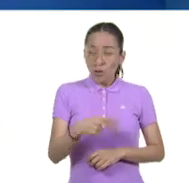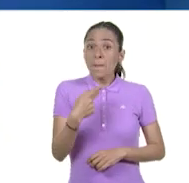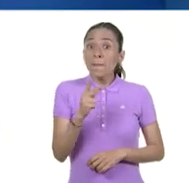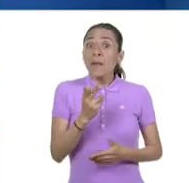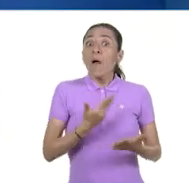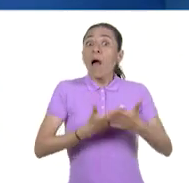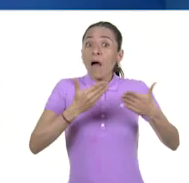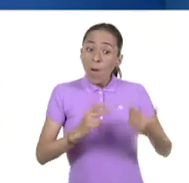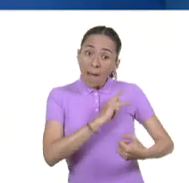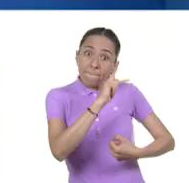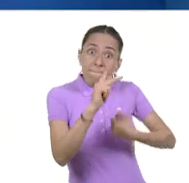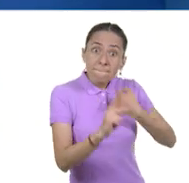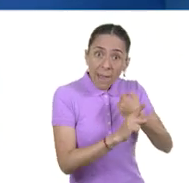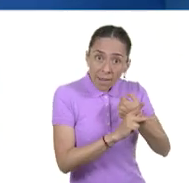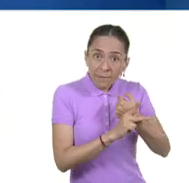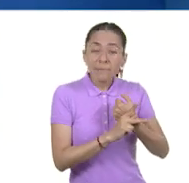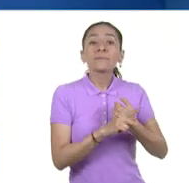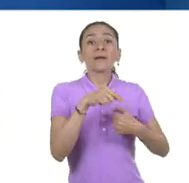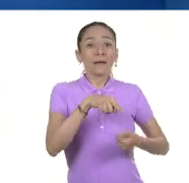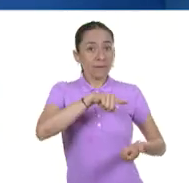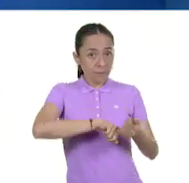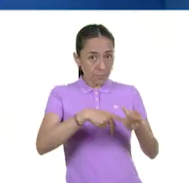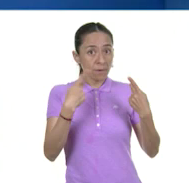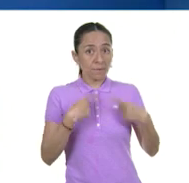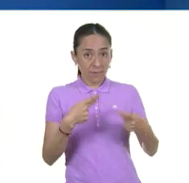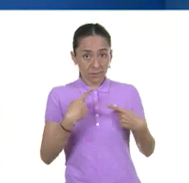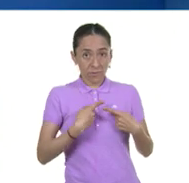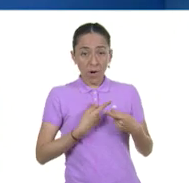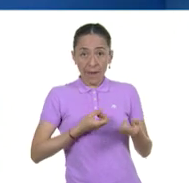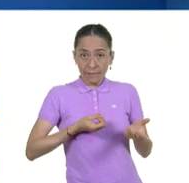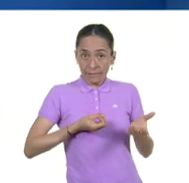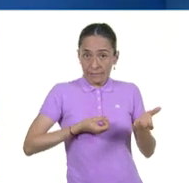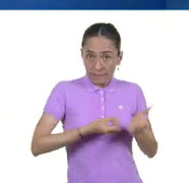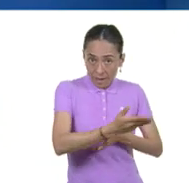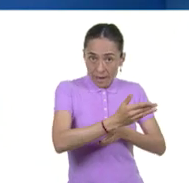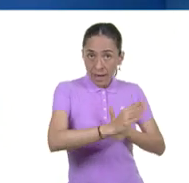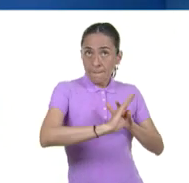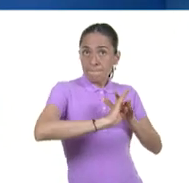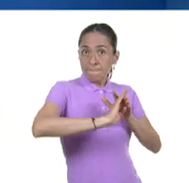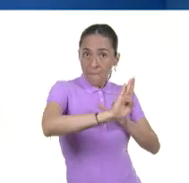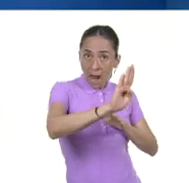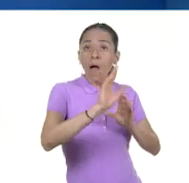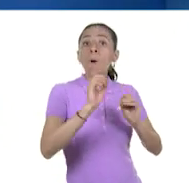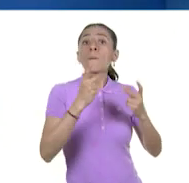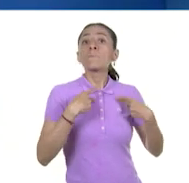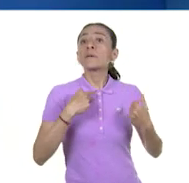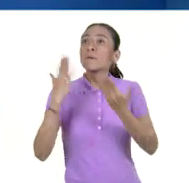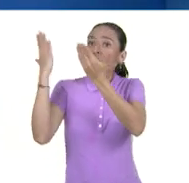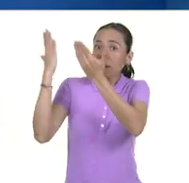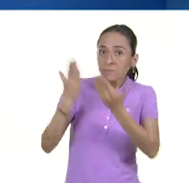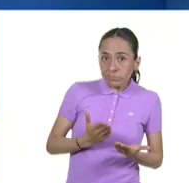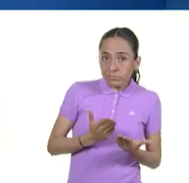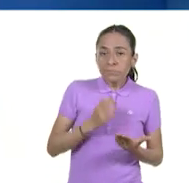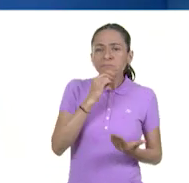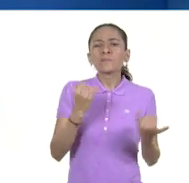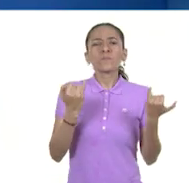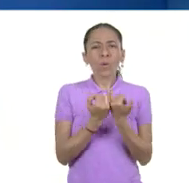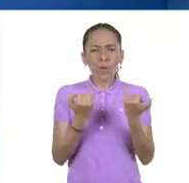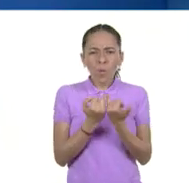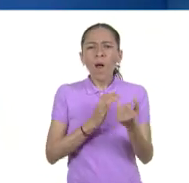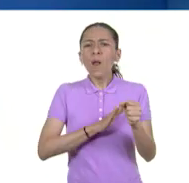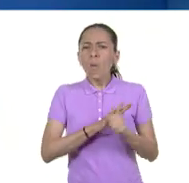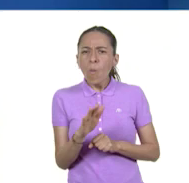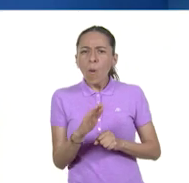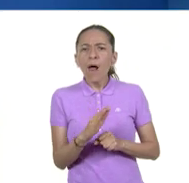sale gente y a los que llega. También vamos a hablar de los principales flujos migratorios de